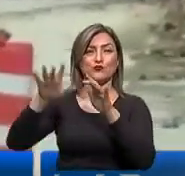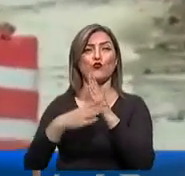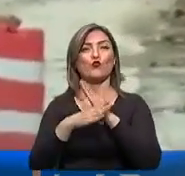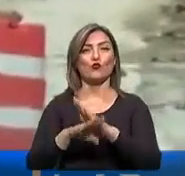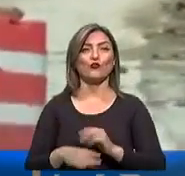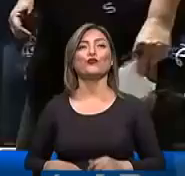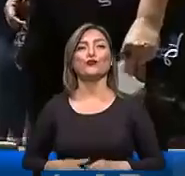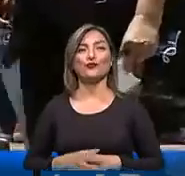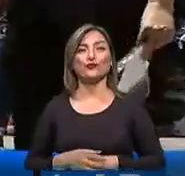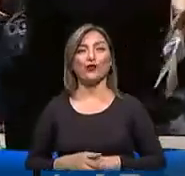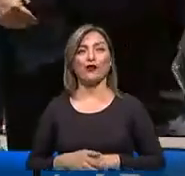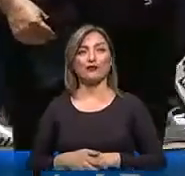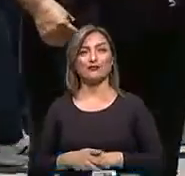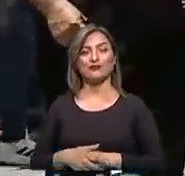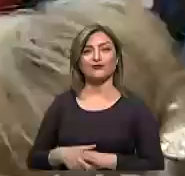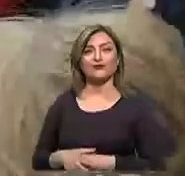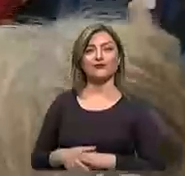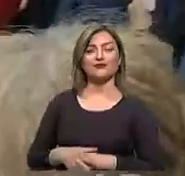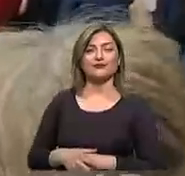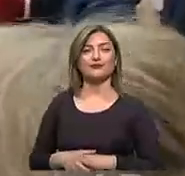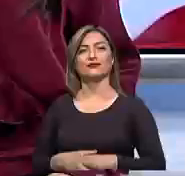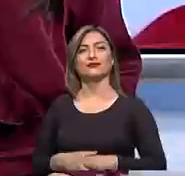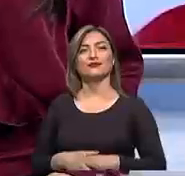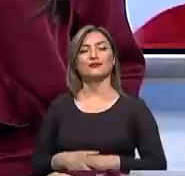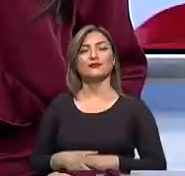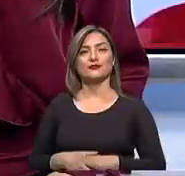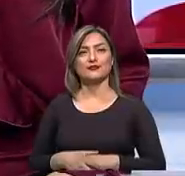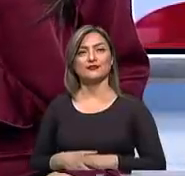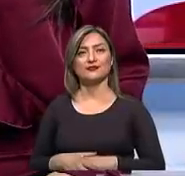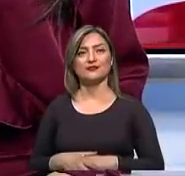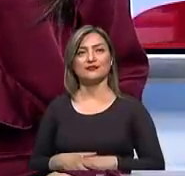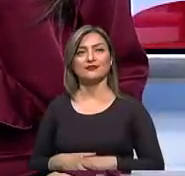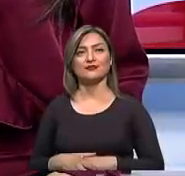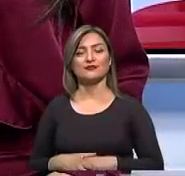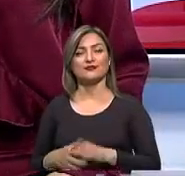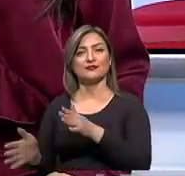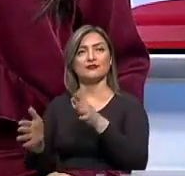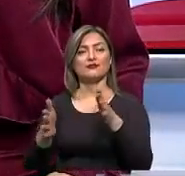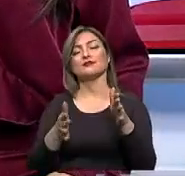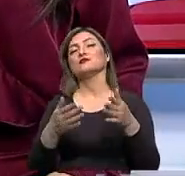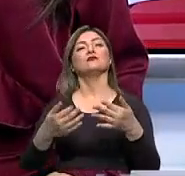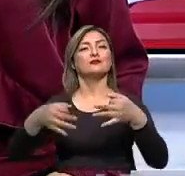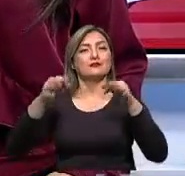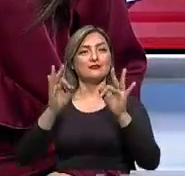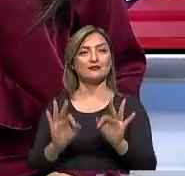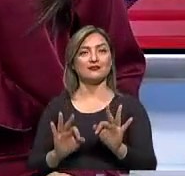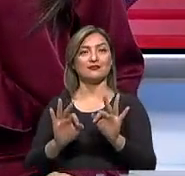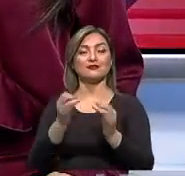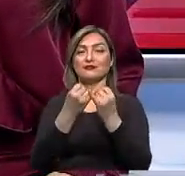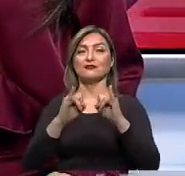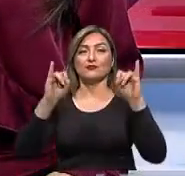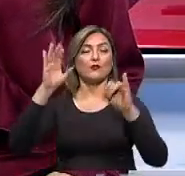tomar rutas alternas. Luis Alfredo Zúñiga, 24 horas. Y durante los actos oficiales por la independencia de